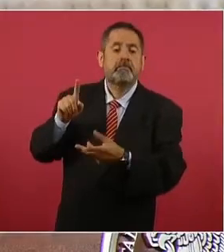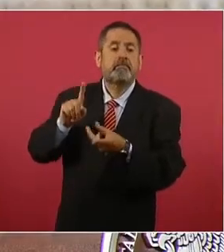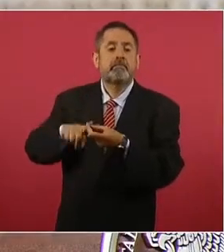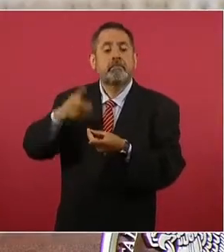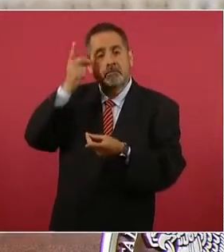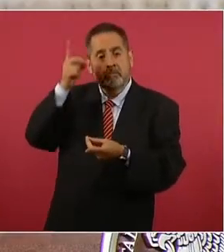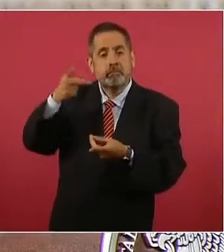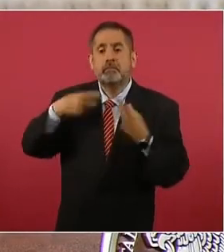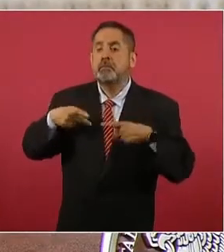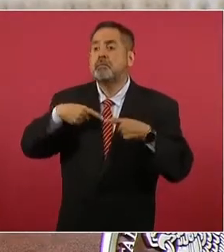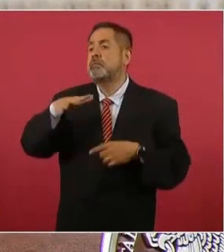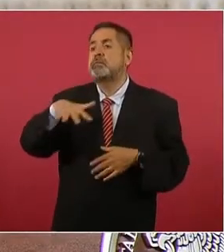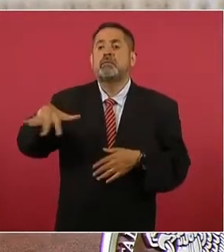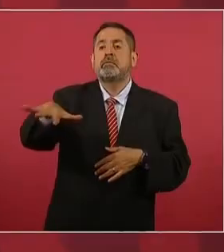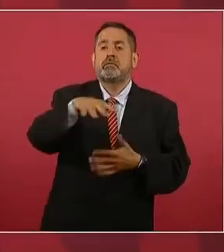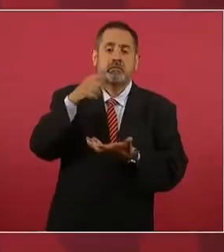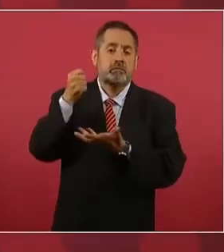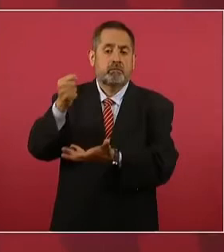del pueblo.